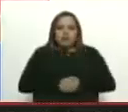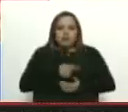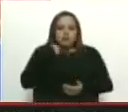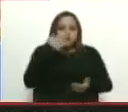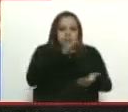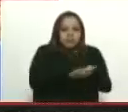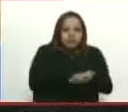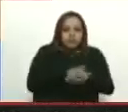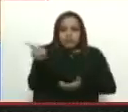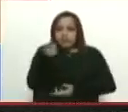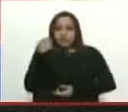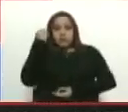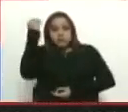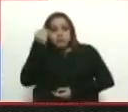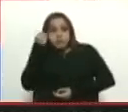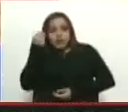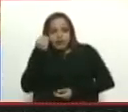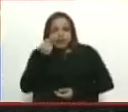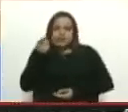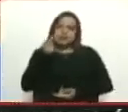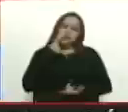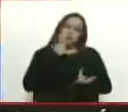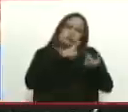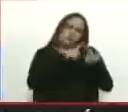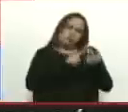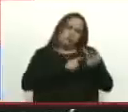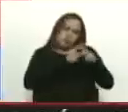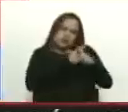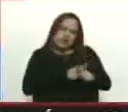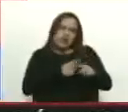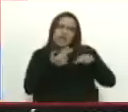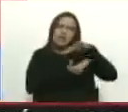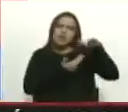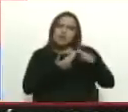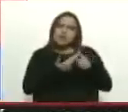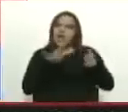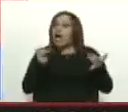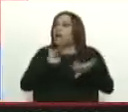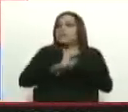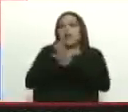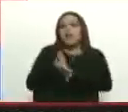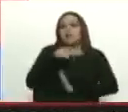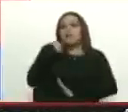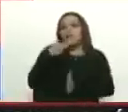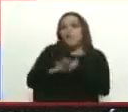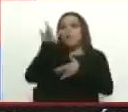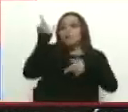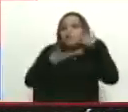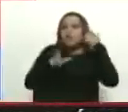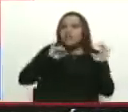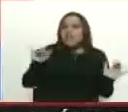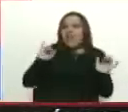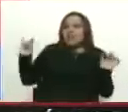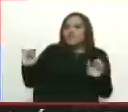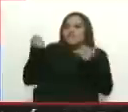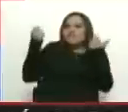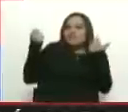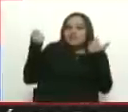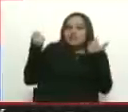ellos pensaron, sacaron sus cuentas, que la revolución bolivariana se acababa. Que nosotros nos íbamos a dividir